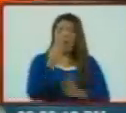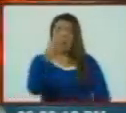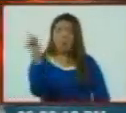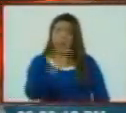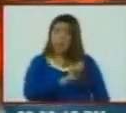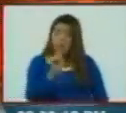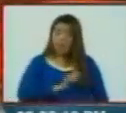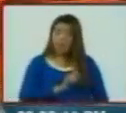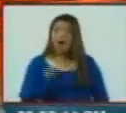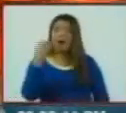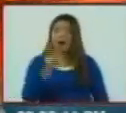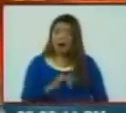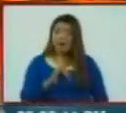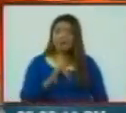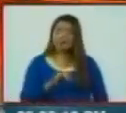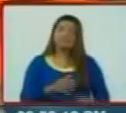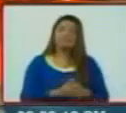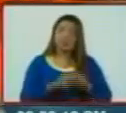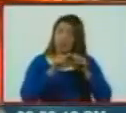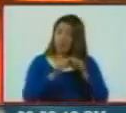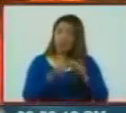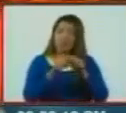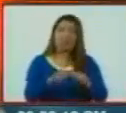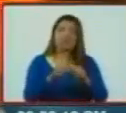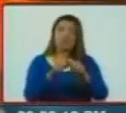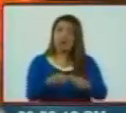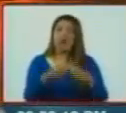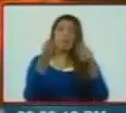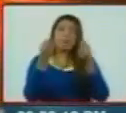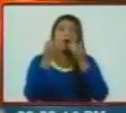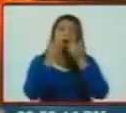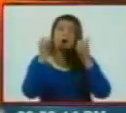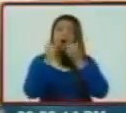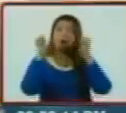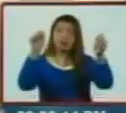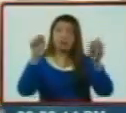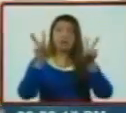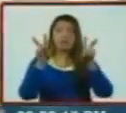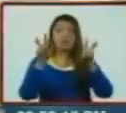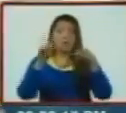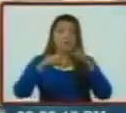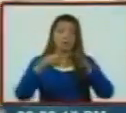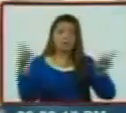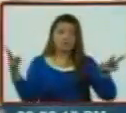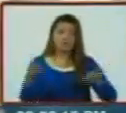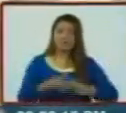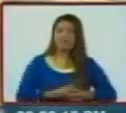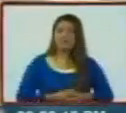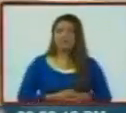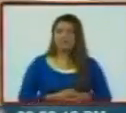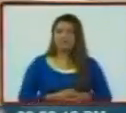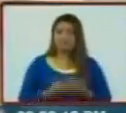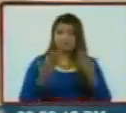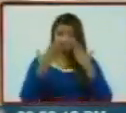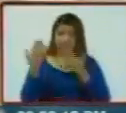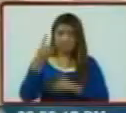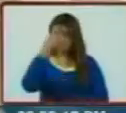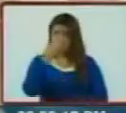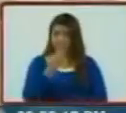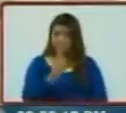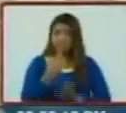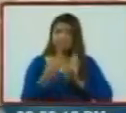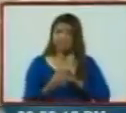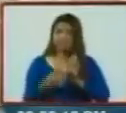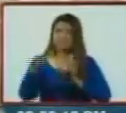hace presente, sin descanso, en supuestas manifestaciones pacíficas. Estas imágenes evidencian de